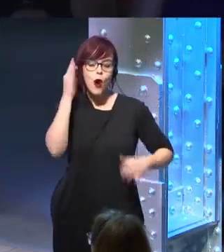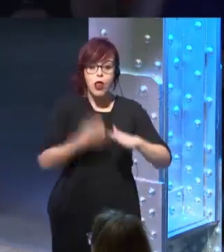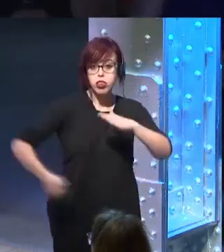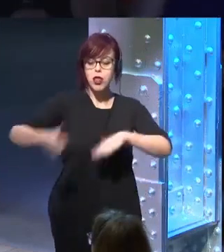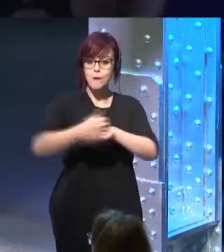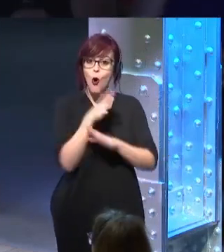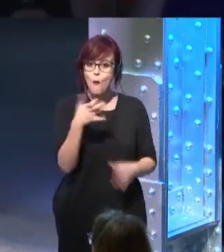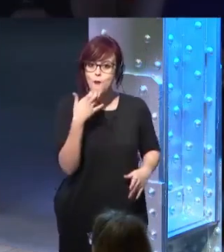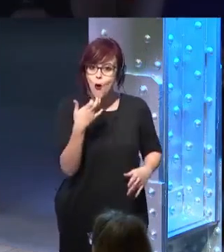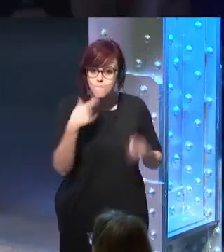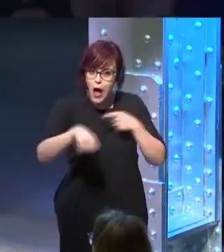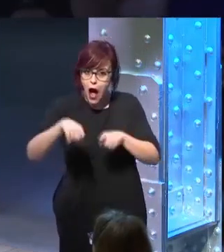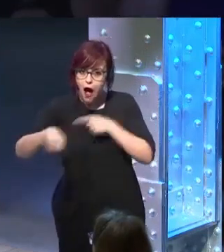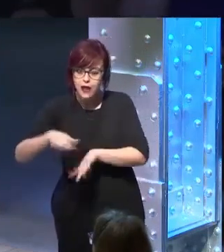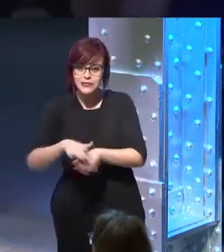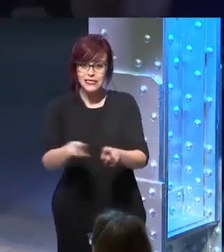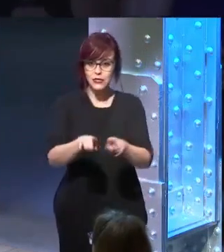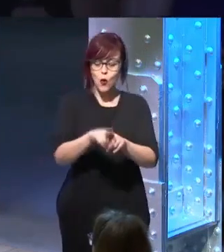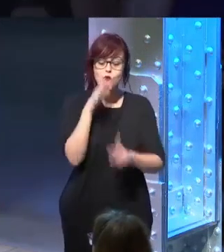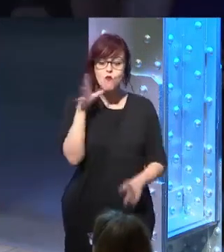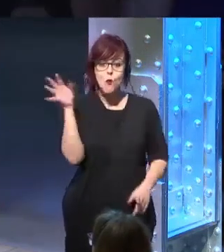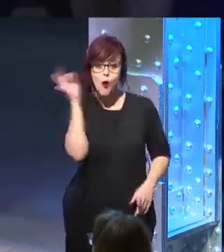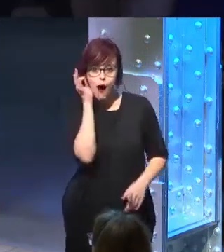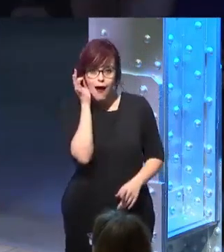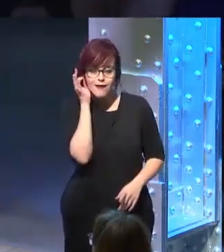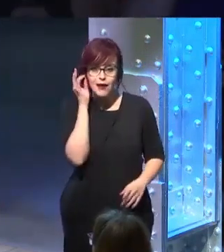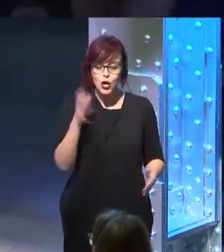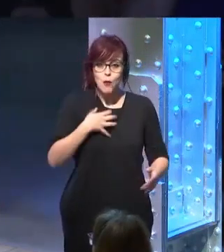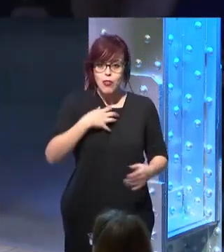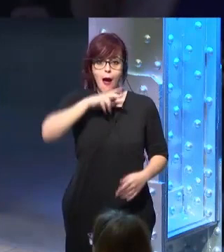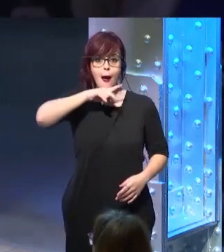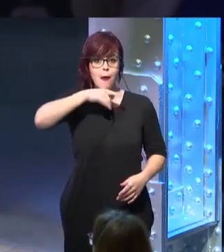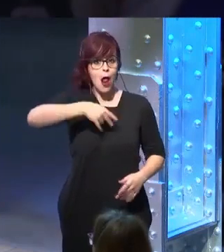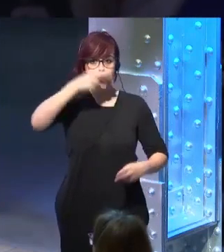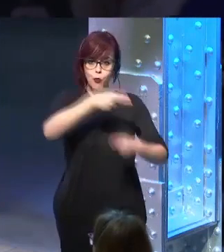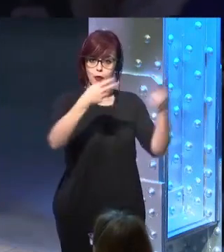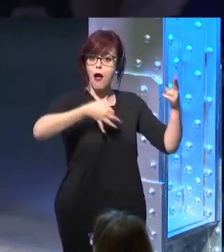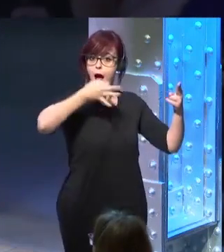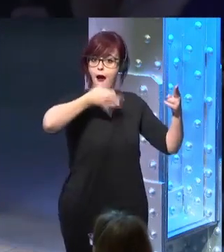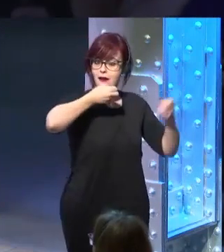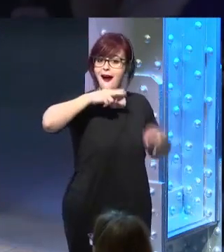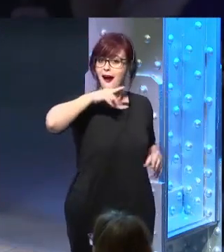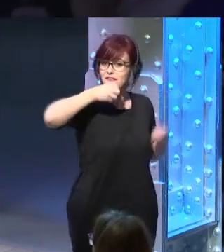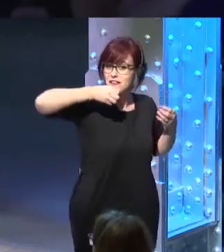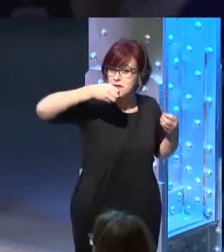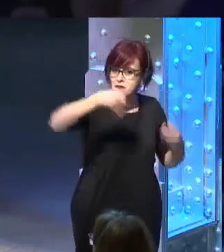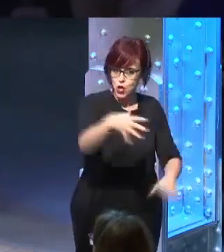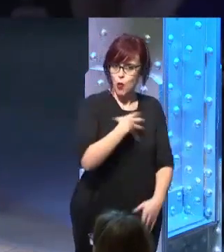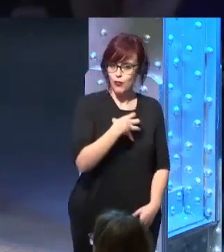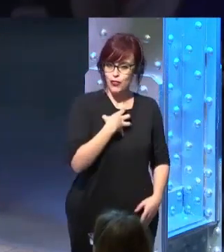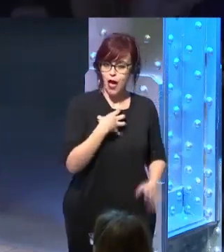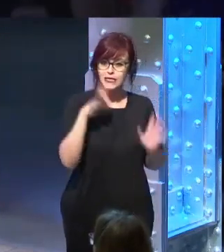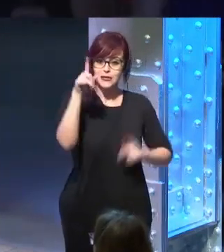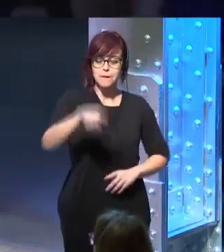broma, digamos, era que las mujeres no podían hablar bien en público. E incluso